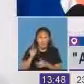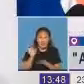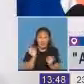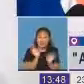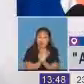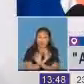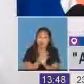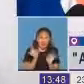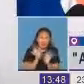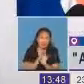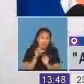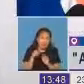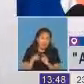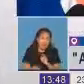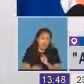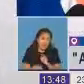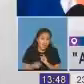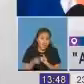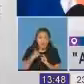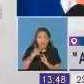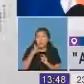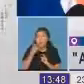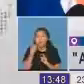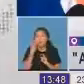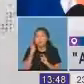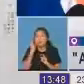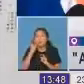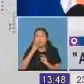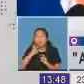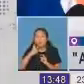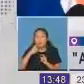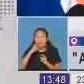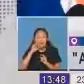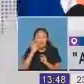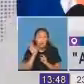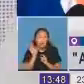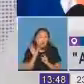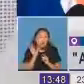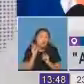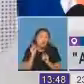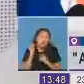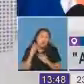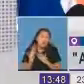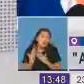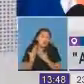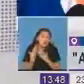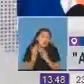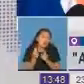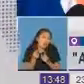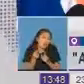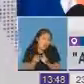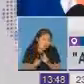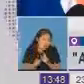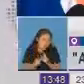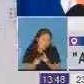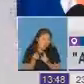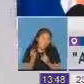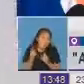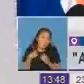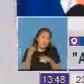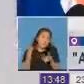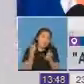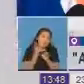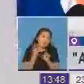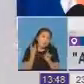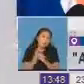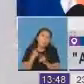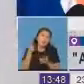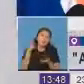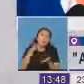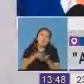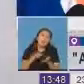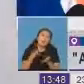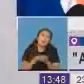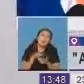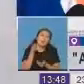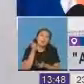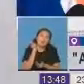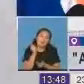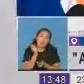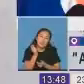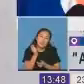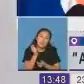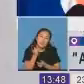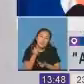también es una verdad a media, porque a los subsidios eso siempre los terminábamos pagando o